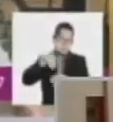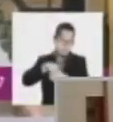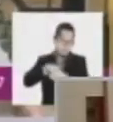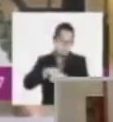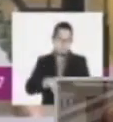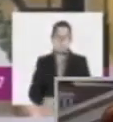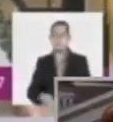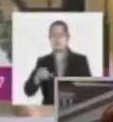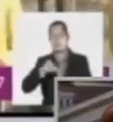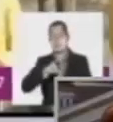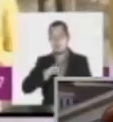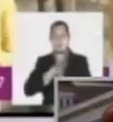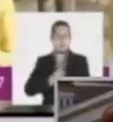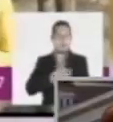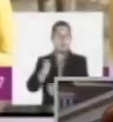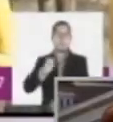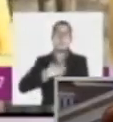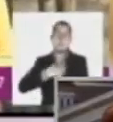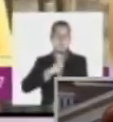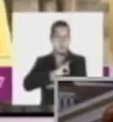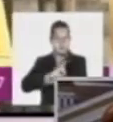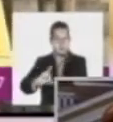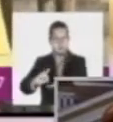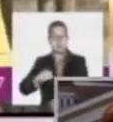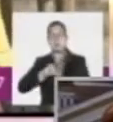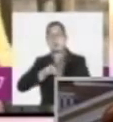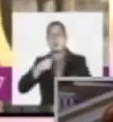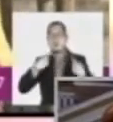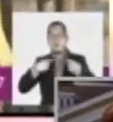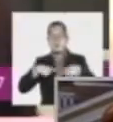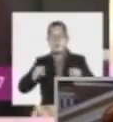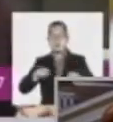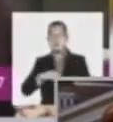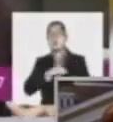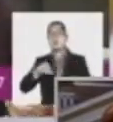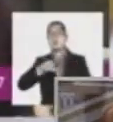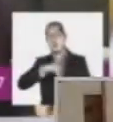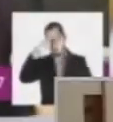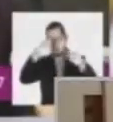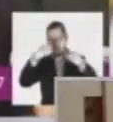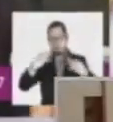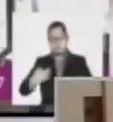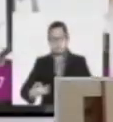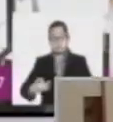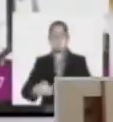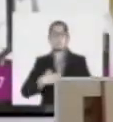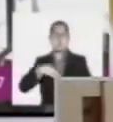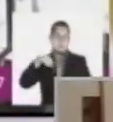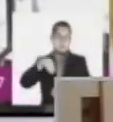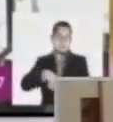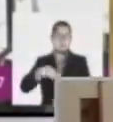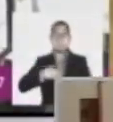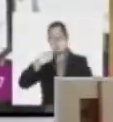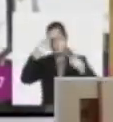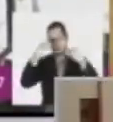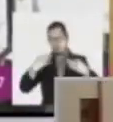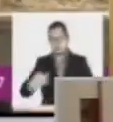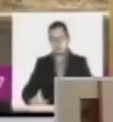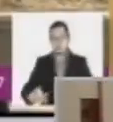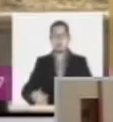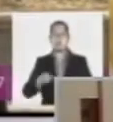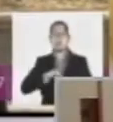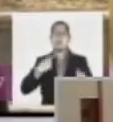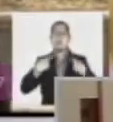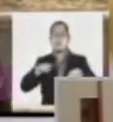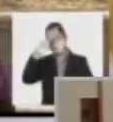tiene que ver con el tema del ser humano. Hubo un debate, don Juan, entre la